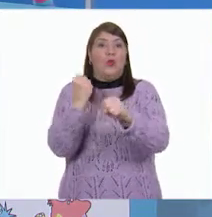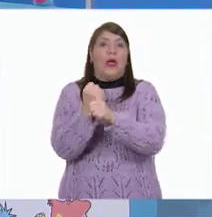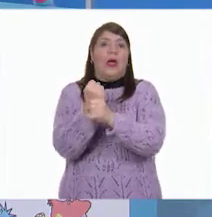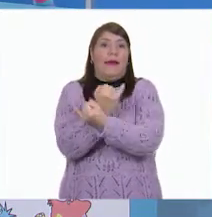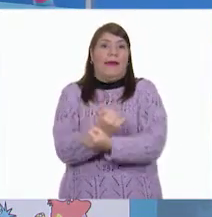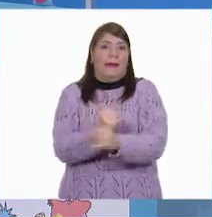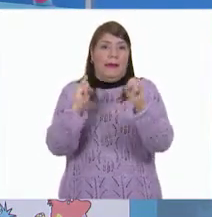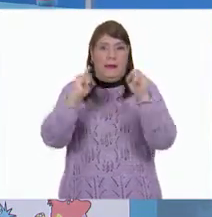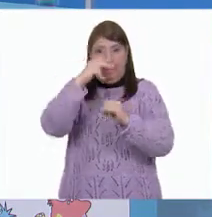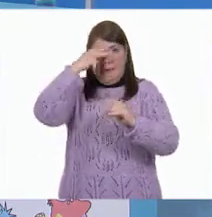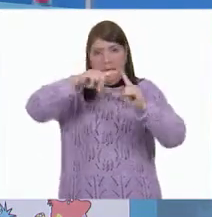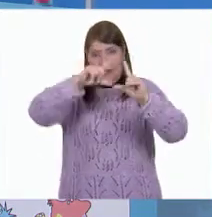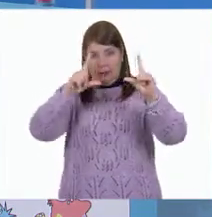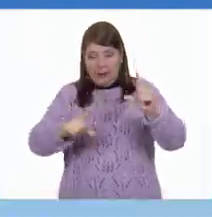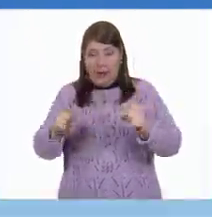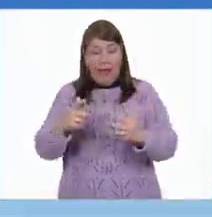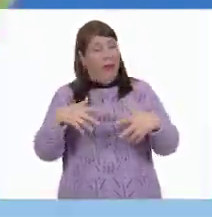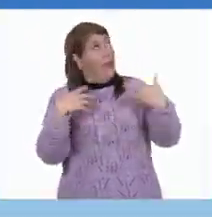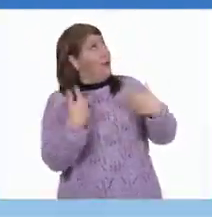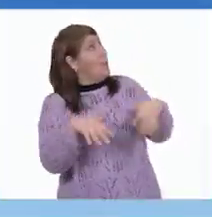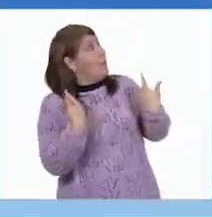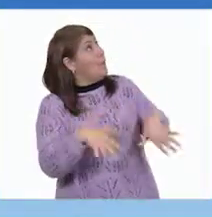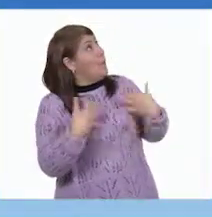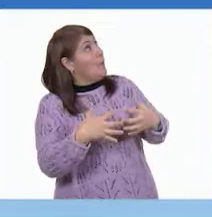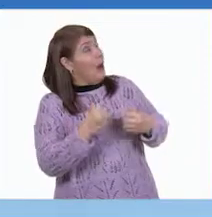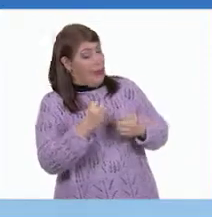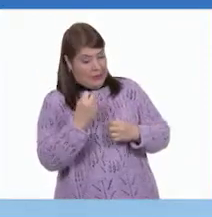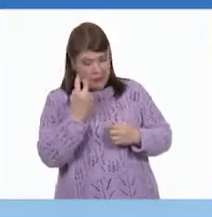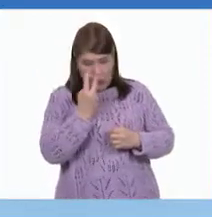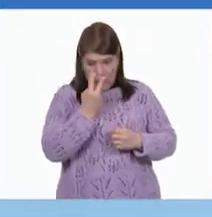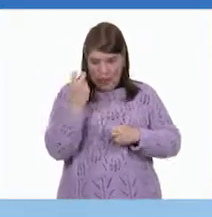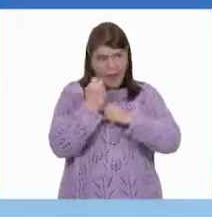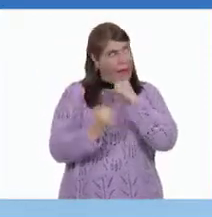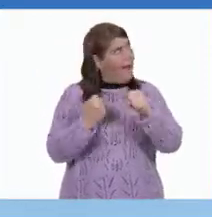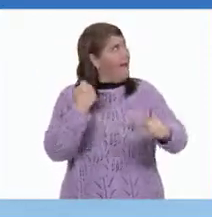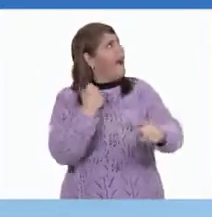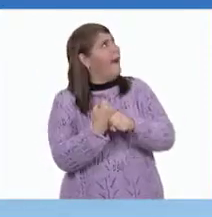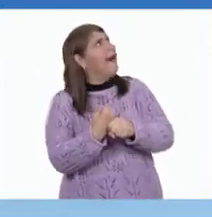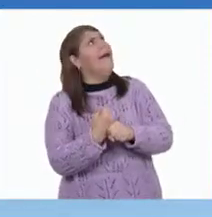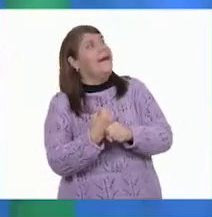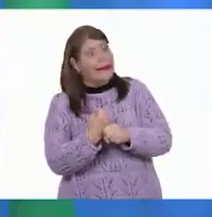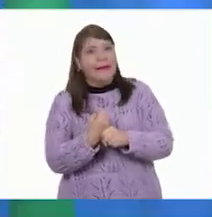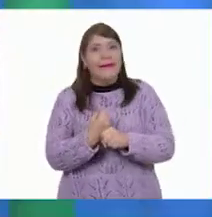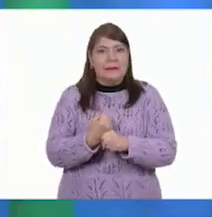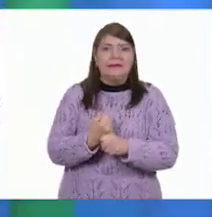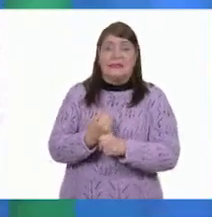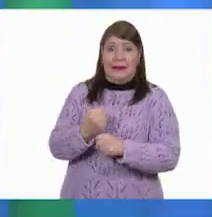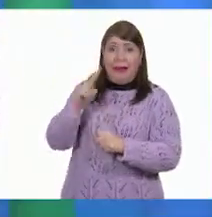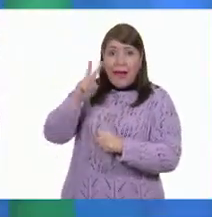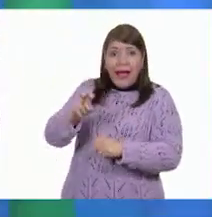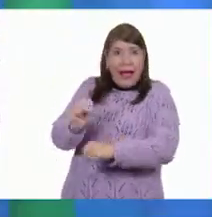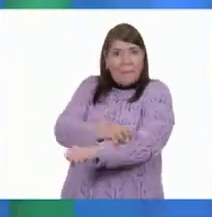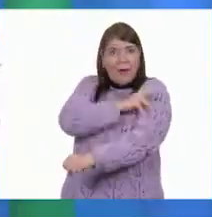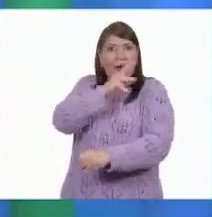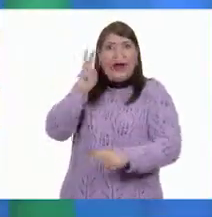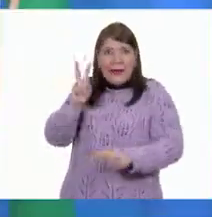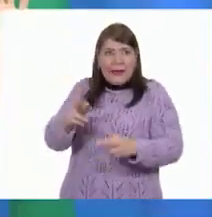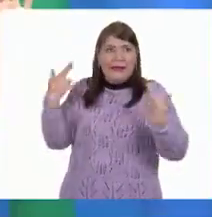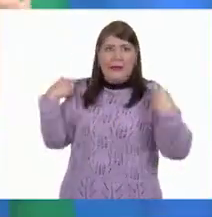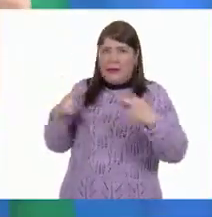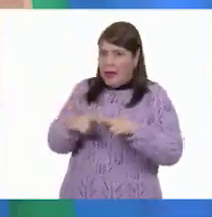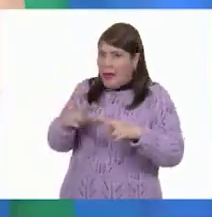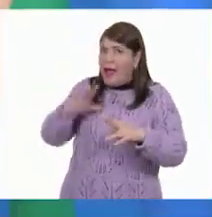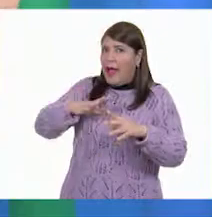independencia. ¡Uy! ¡Guau, maestra! ¡Un bicentenario! ¡Qué emocionante, maestra! Seguro habrá